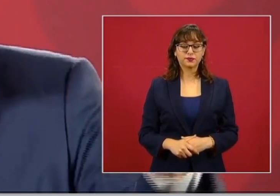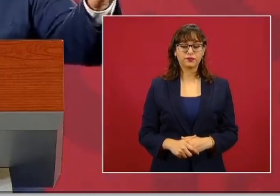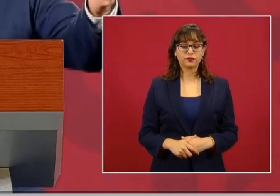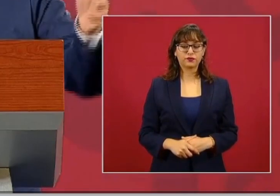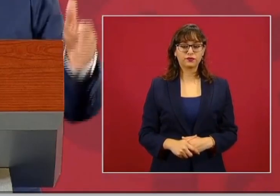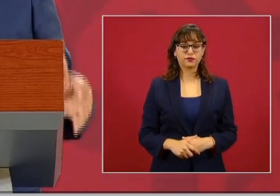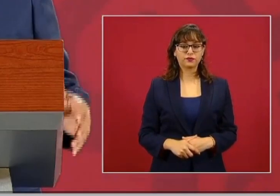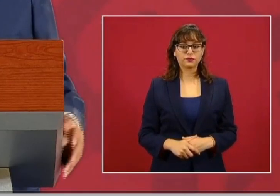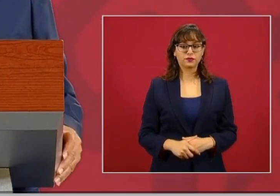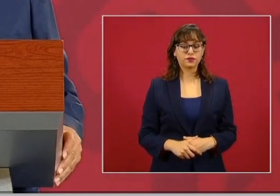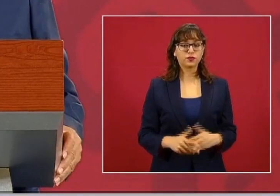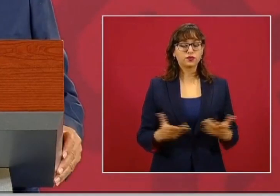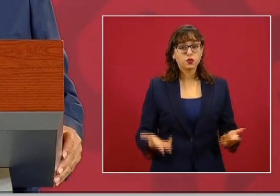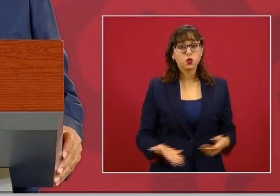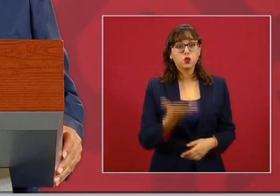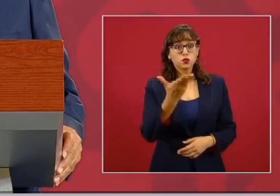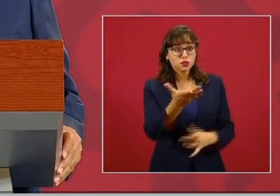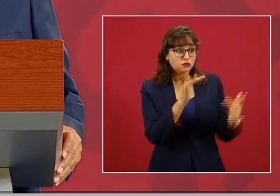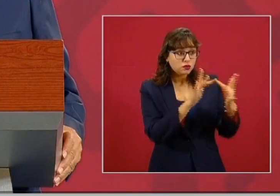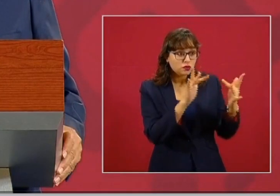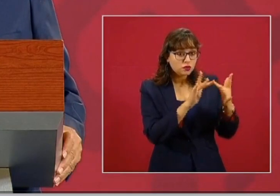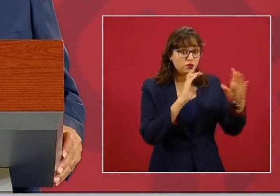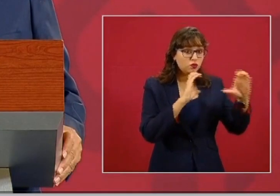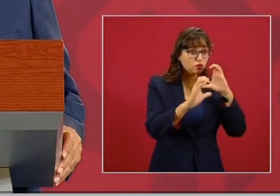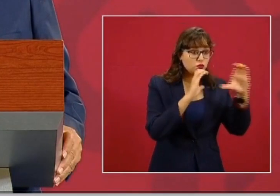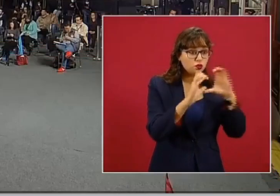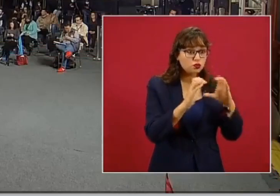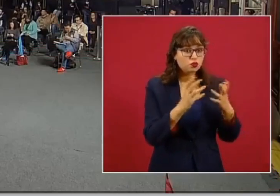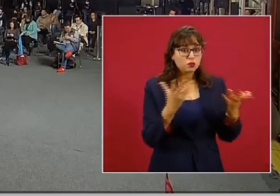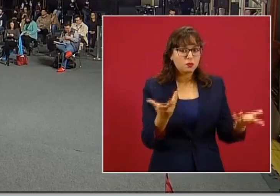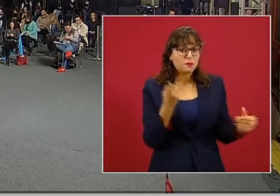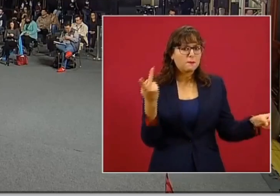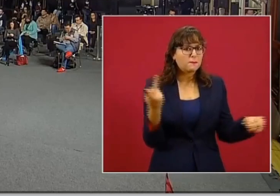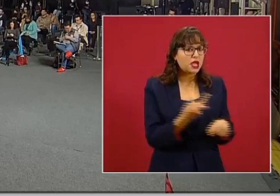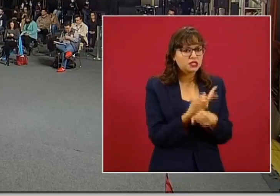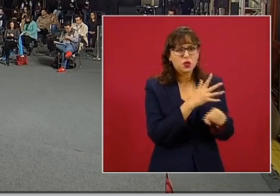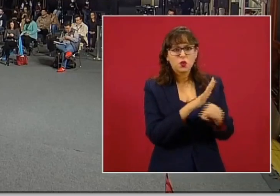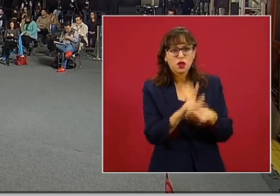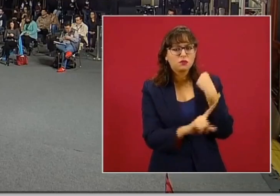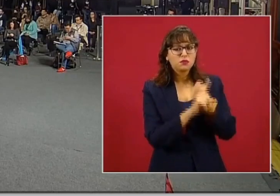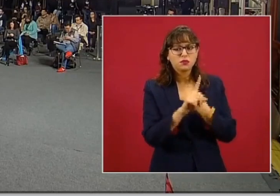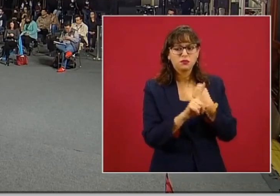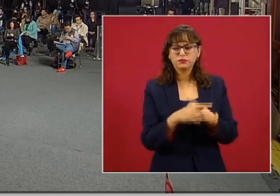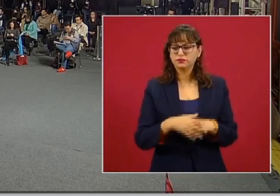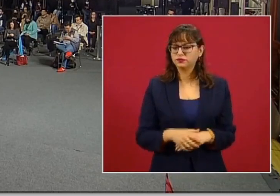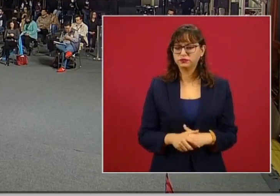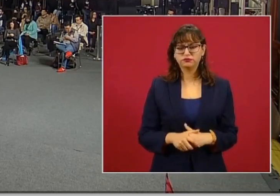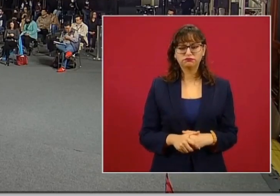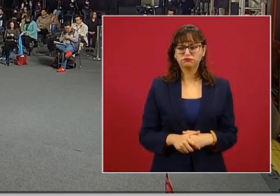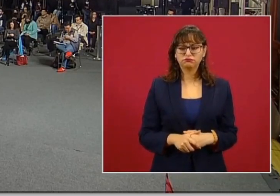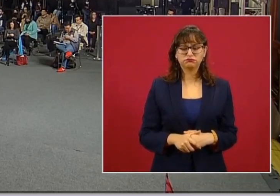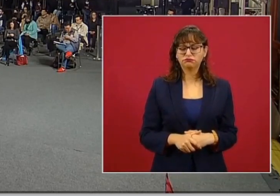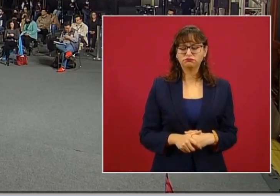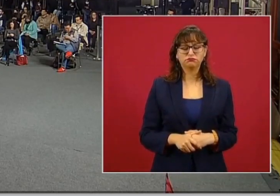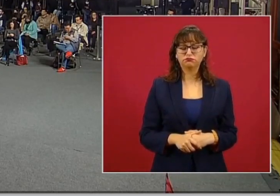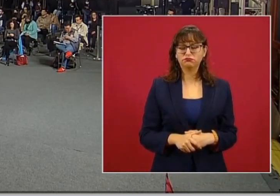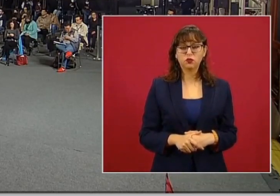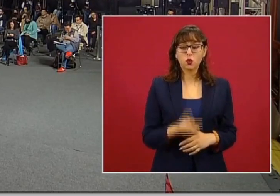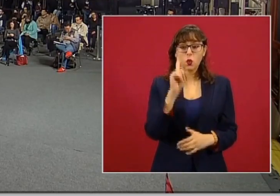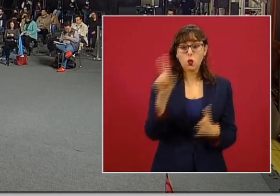salió la declaración de que ellos no se hacían cargo de pagar los $200 millones, o que no iban a reparar el